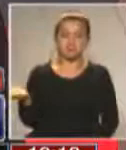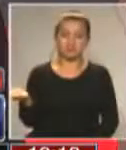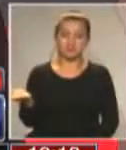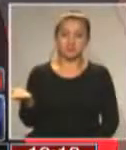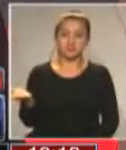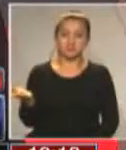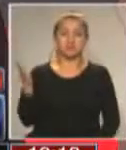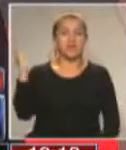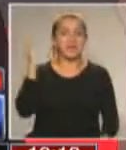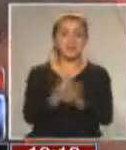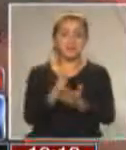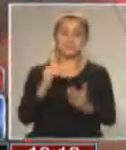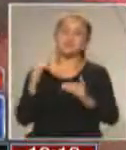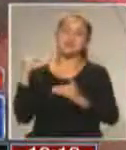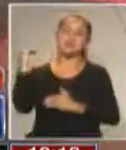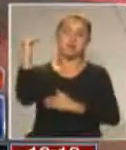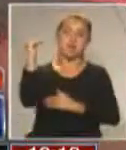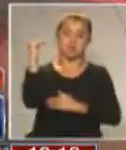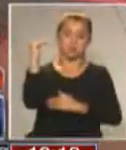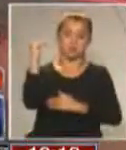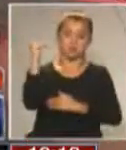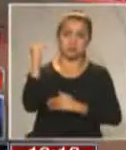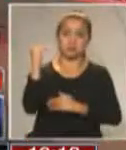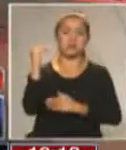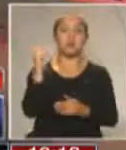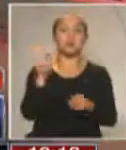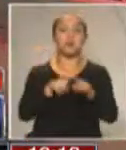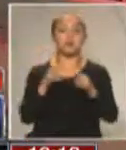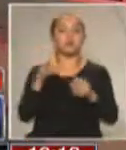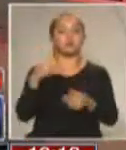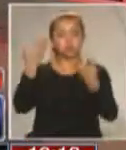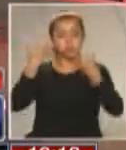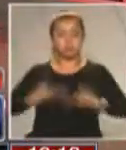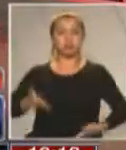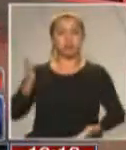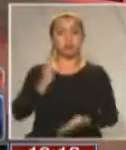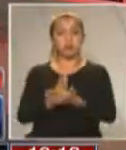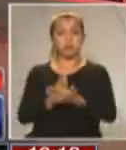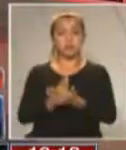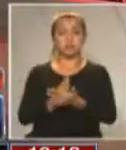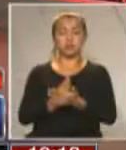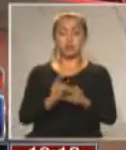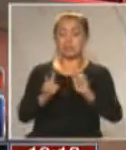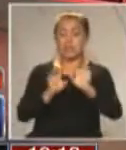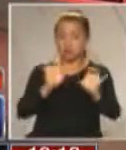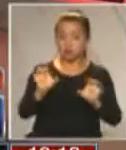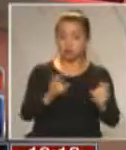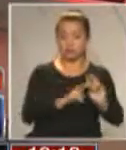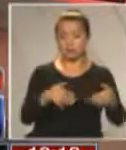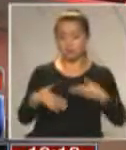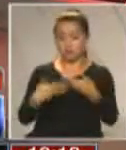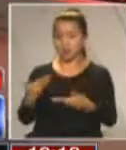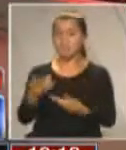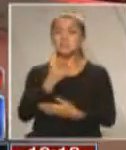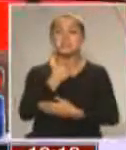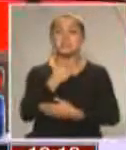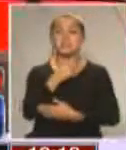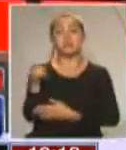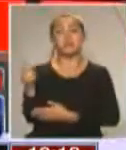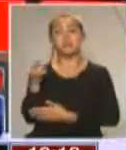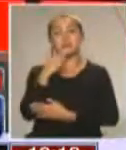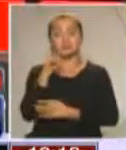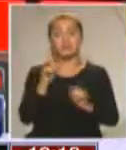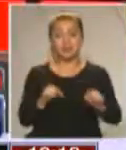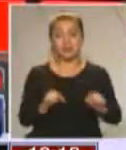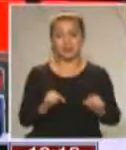una exigencia mayor ahí. Hay una exigencia mayor de comportamiento respecto a la ciudadanía y los actos que se realizan. María, también es interesante la opinión de ustedes porque si bien